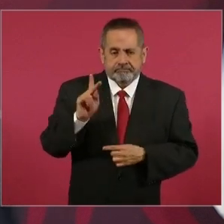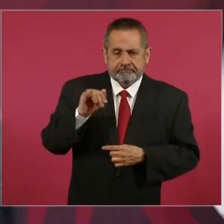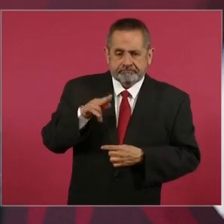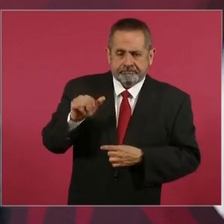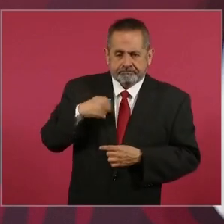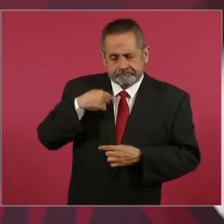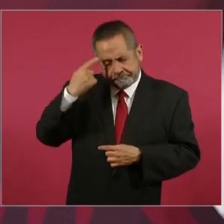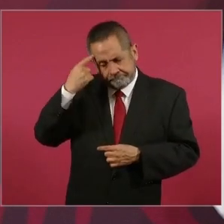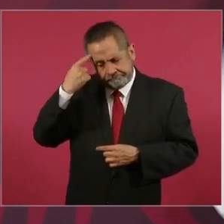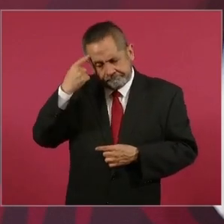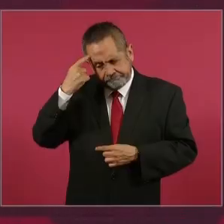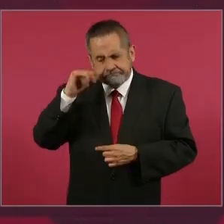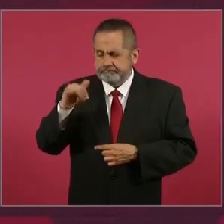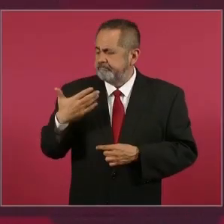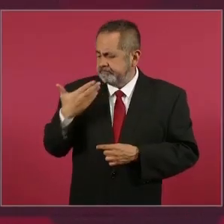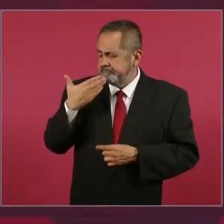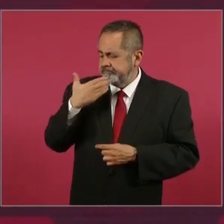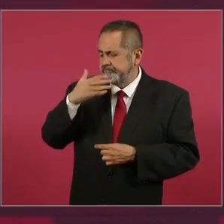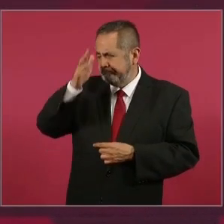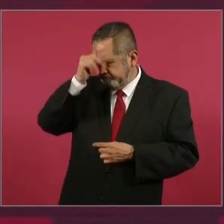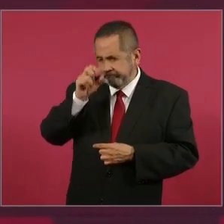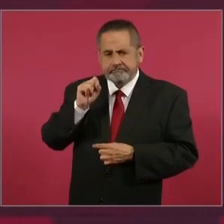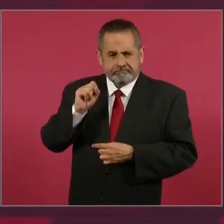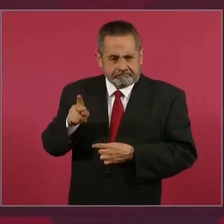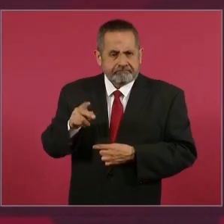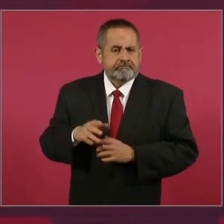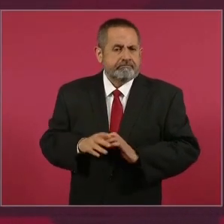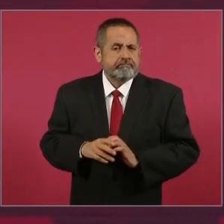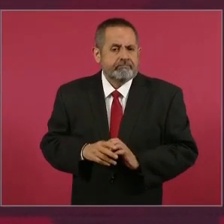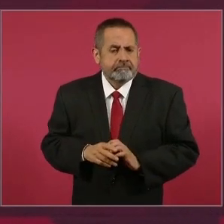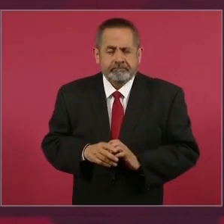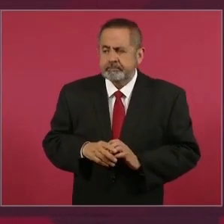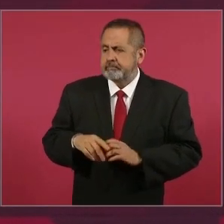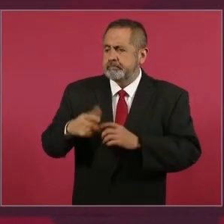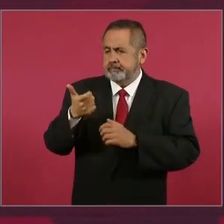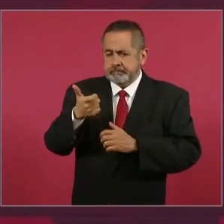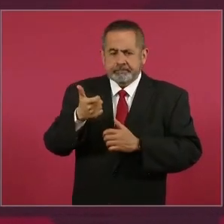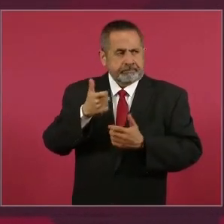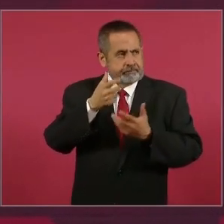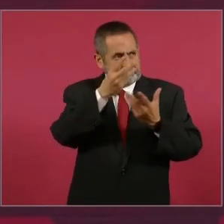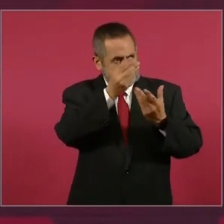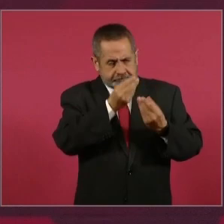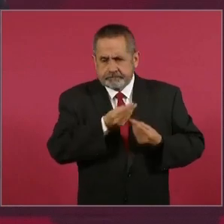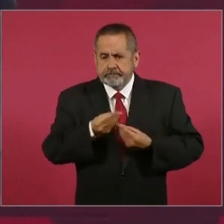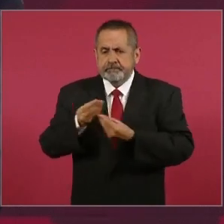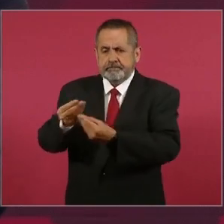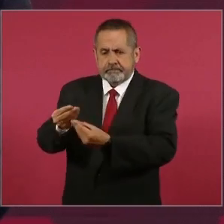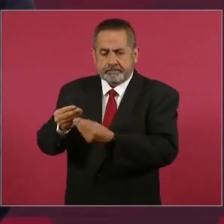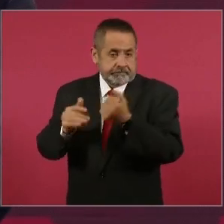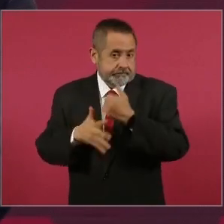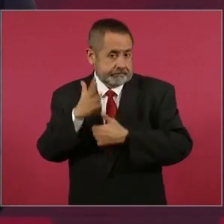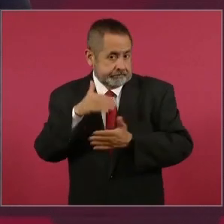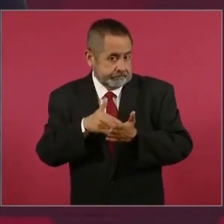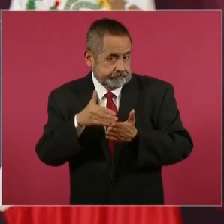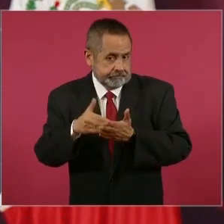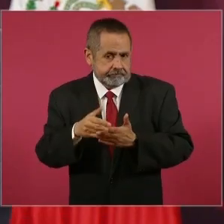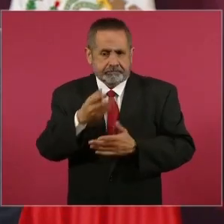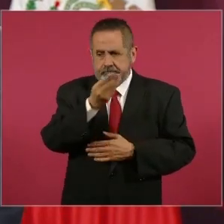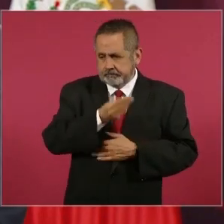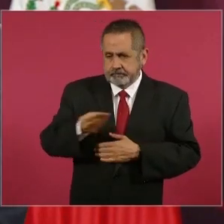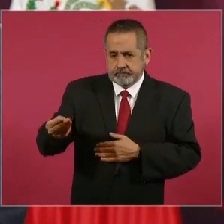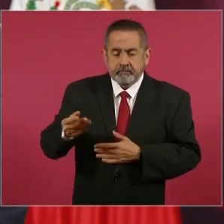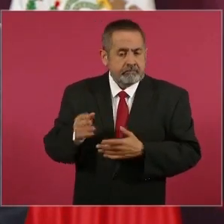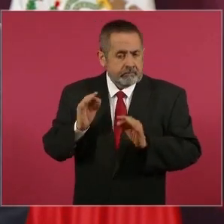era un momento de decir que ese recurso que ya